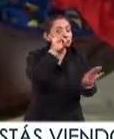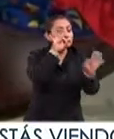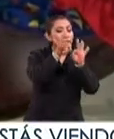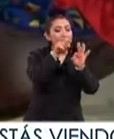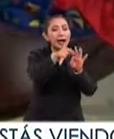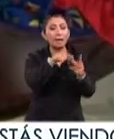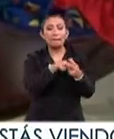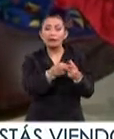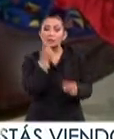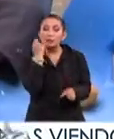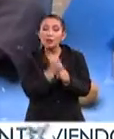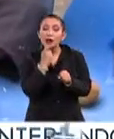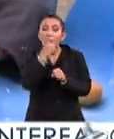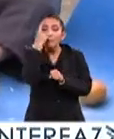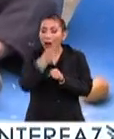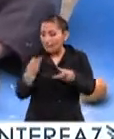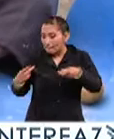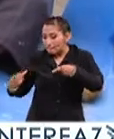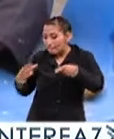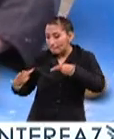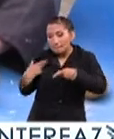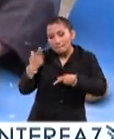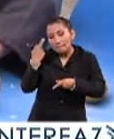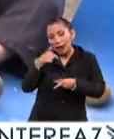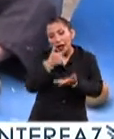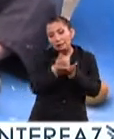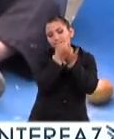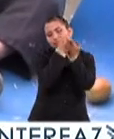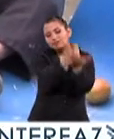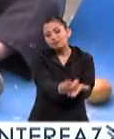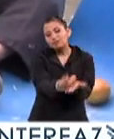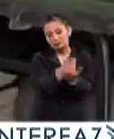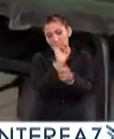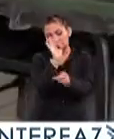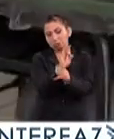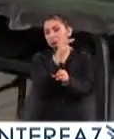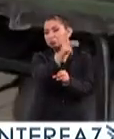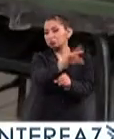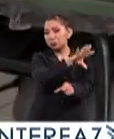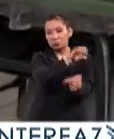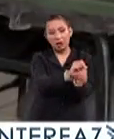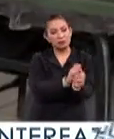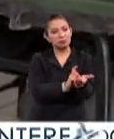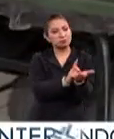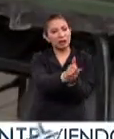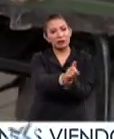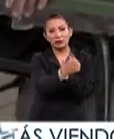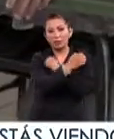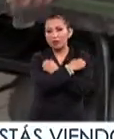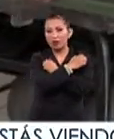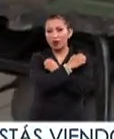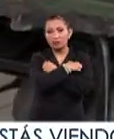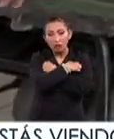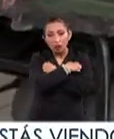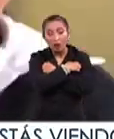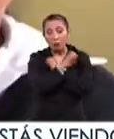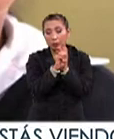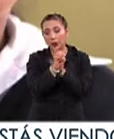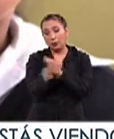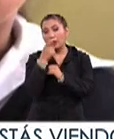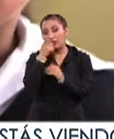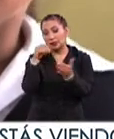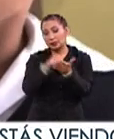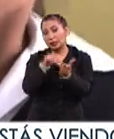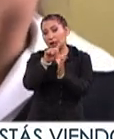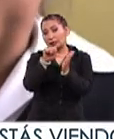el camino idóneo para la generación de políticas públicas que garanticen el pleno ejercicio del derecho a la educación, como lo establece